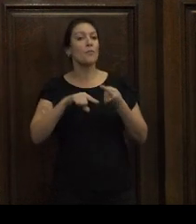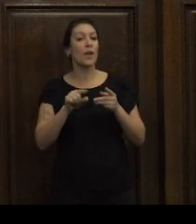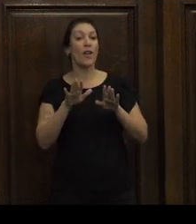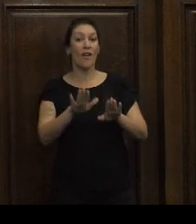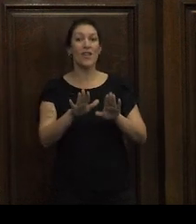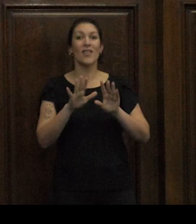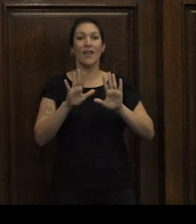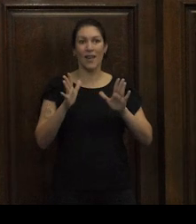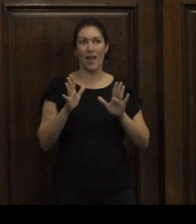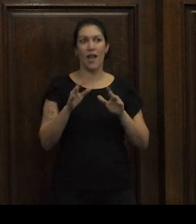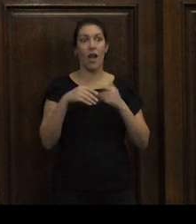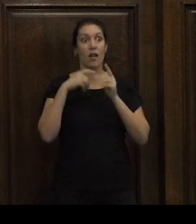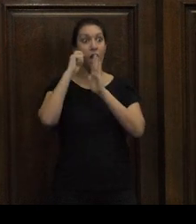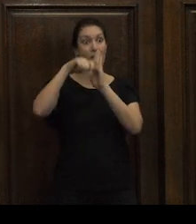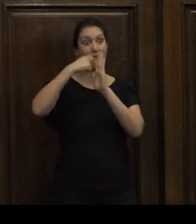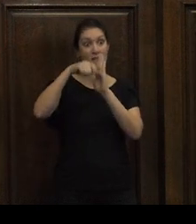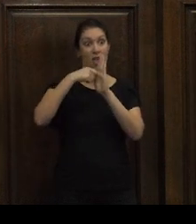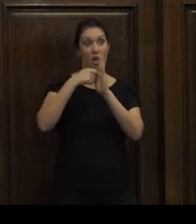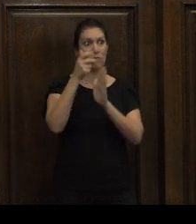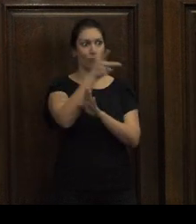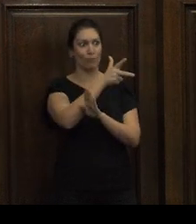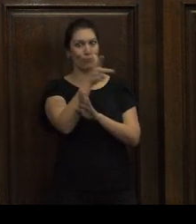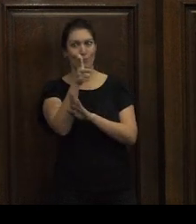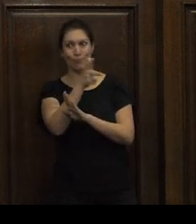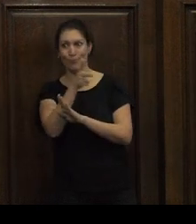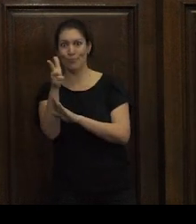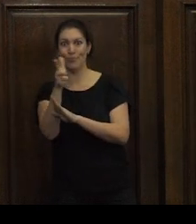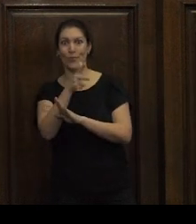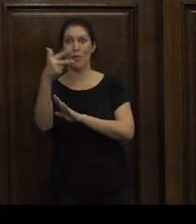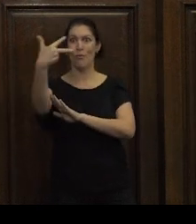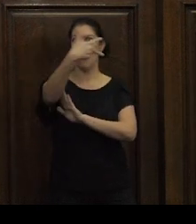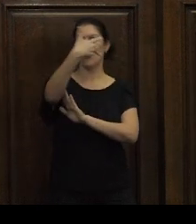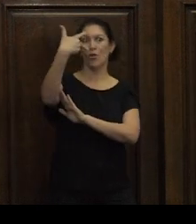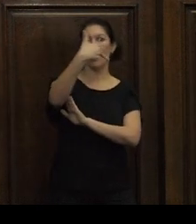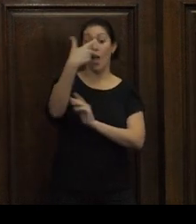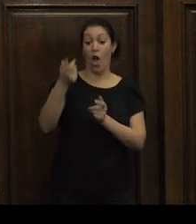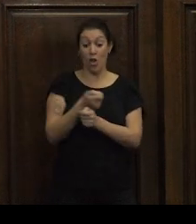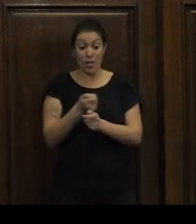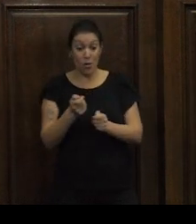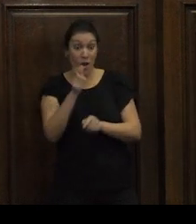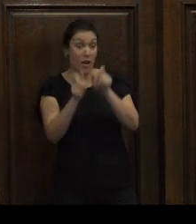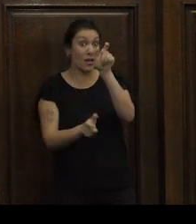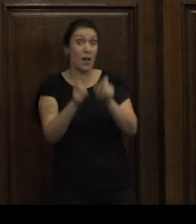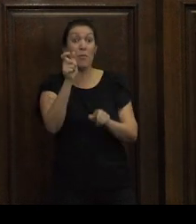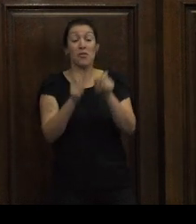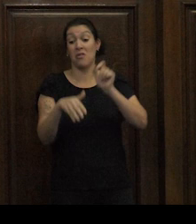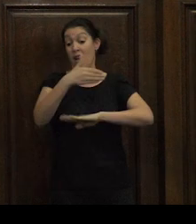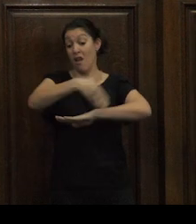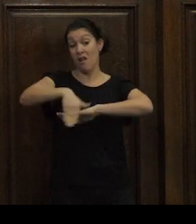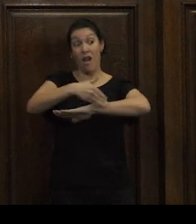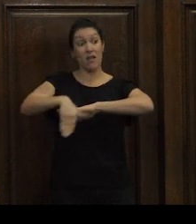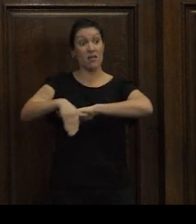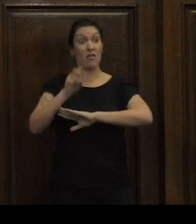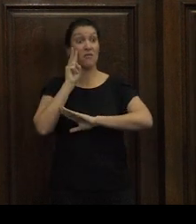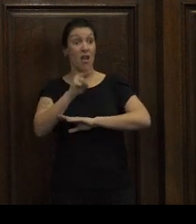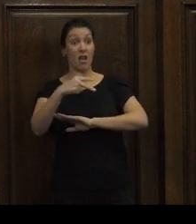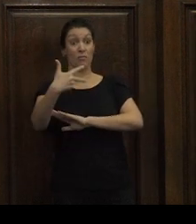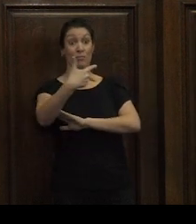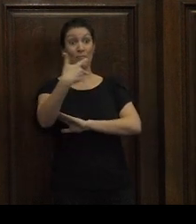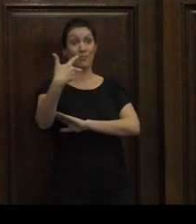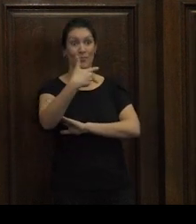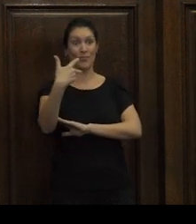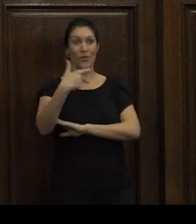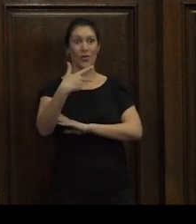es que ahora suelen ser filmados, ¿no? Por cámaras de seguridad o por los celulares de gente que pasa por ahí. Entonces